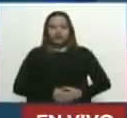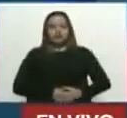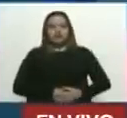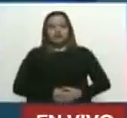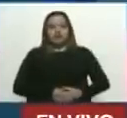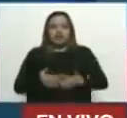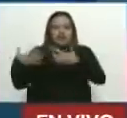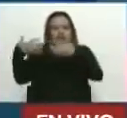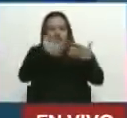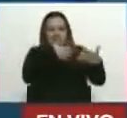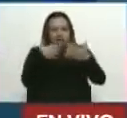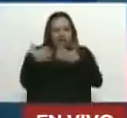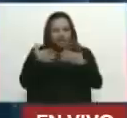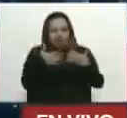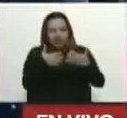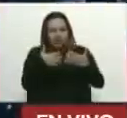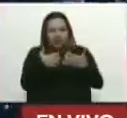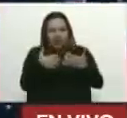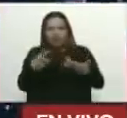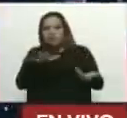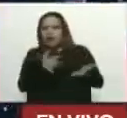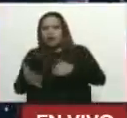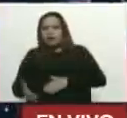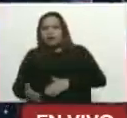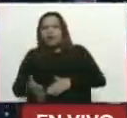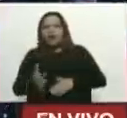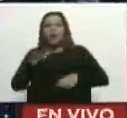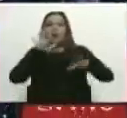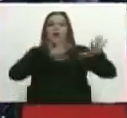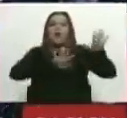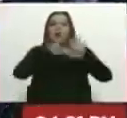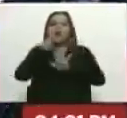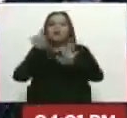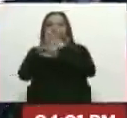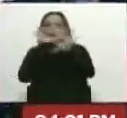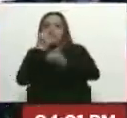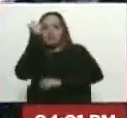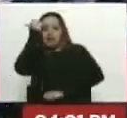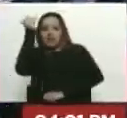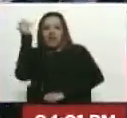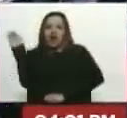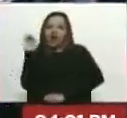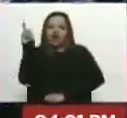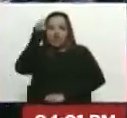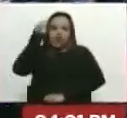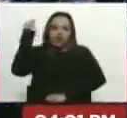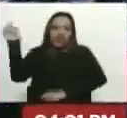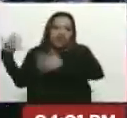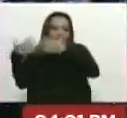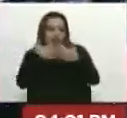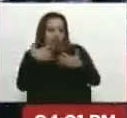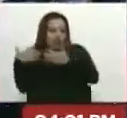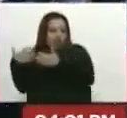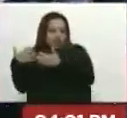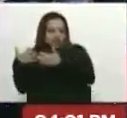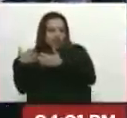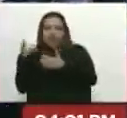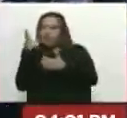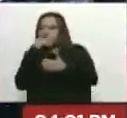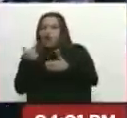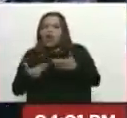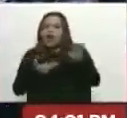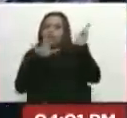de guerra y no menos de 11 doctrinas o teorías de guerra no